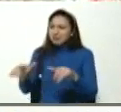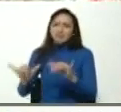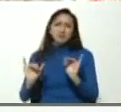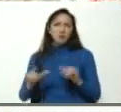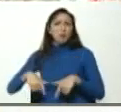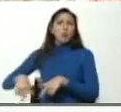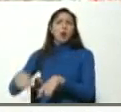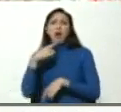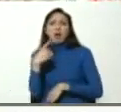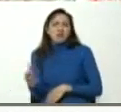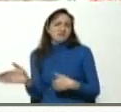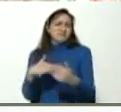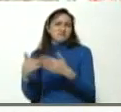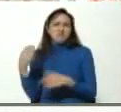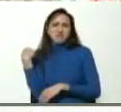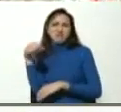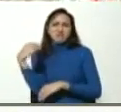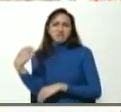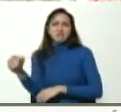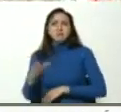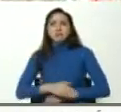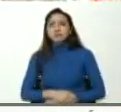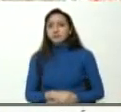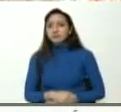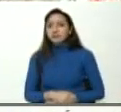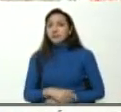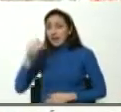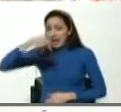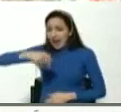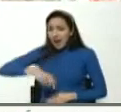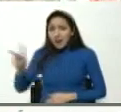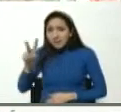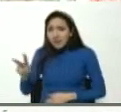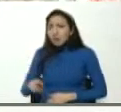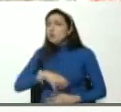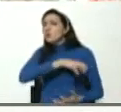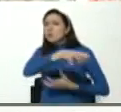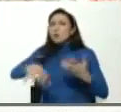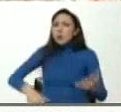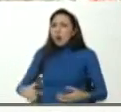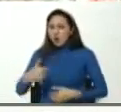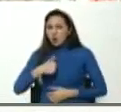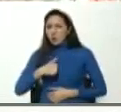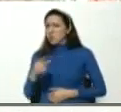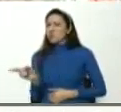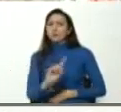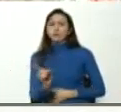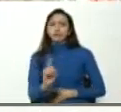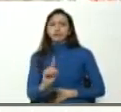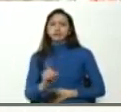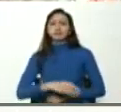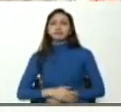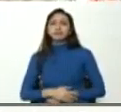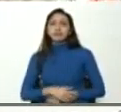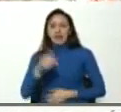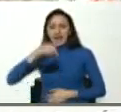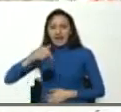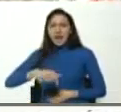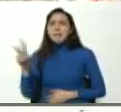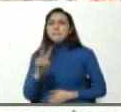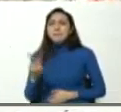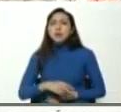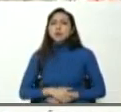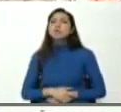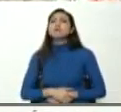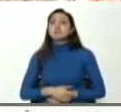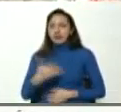no importa aquí en venezuela el problema no es maduro aquí en venezuela lo